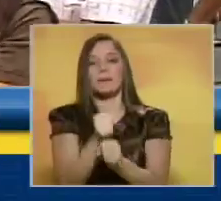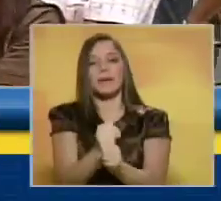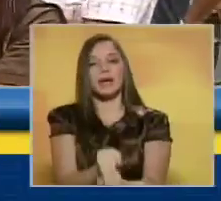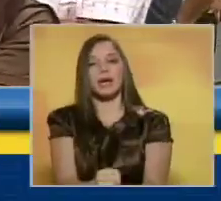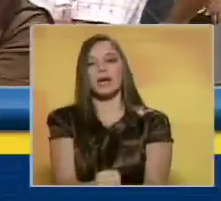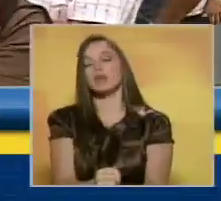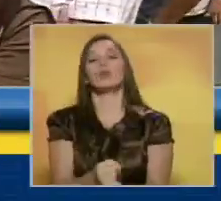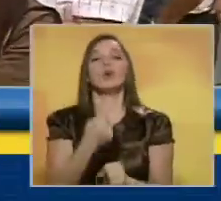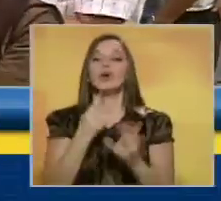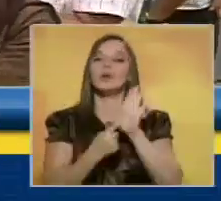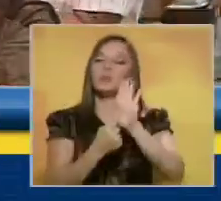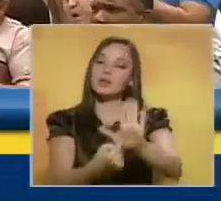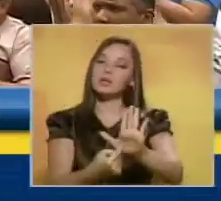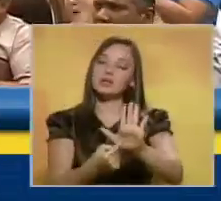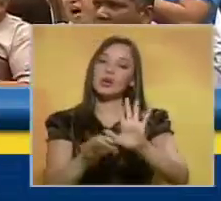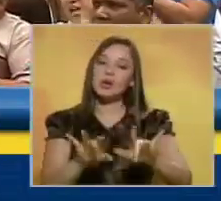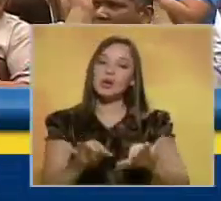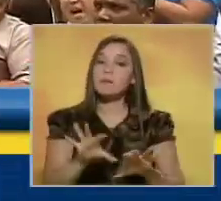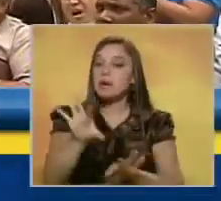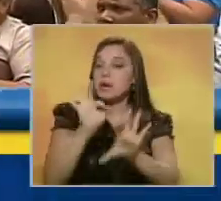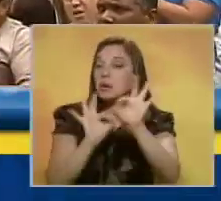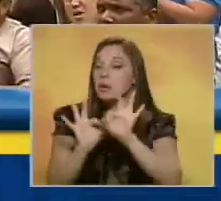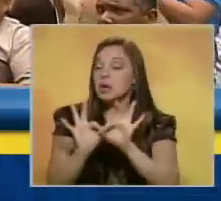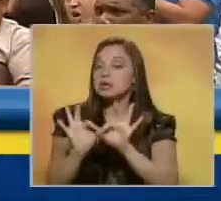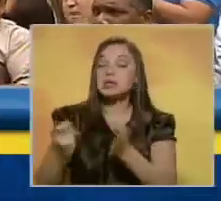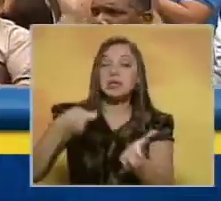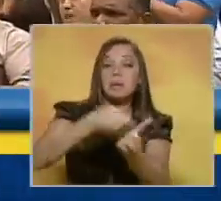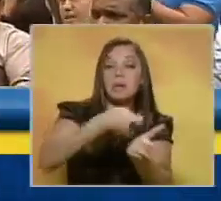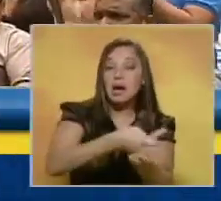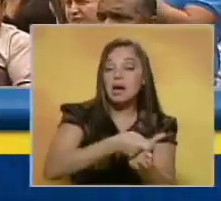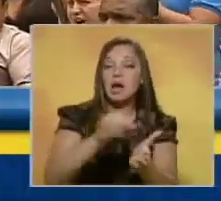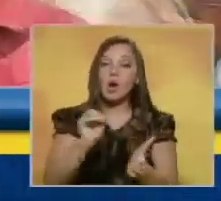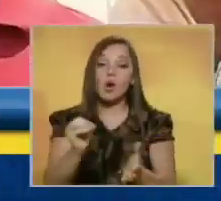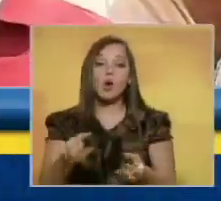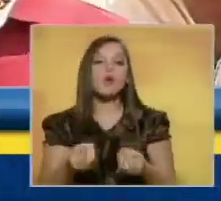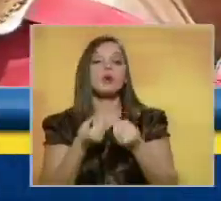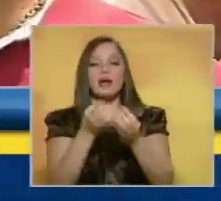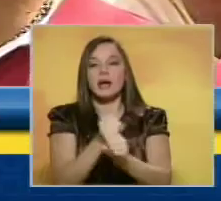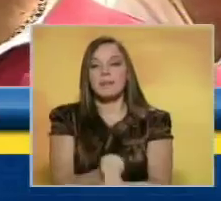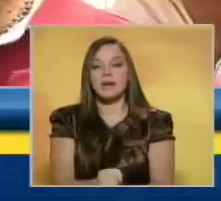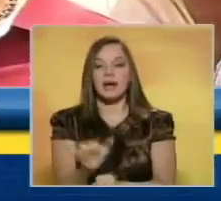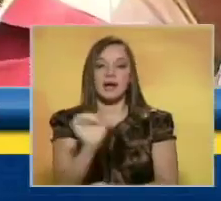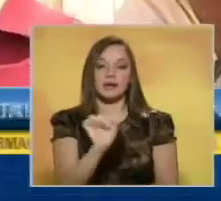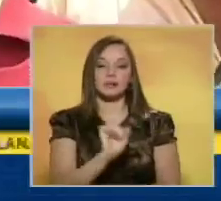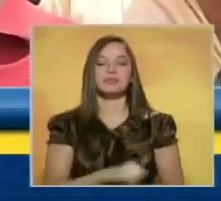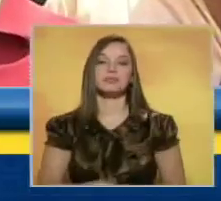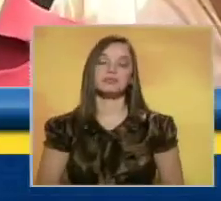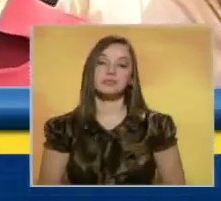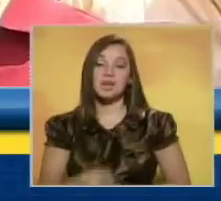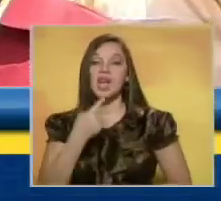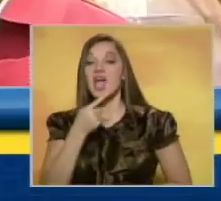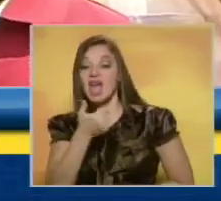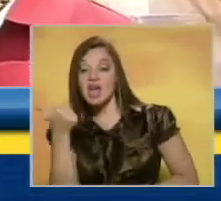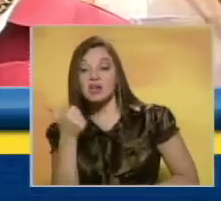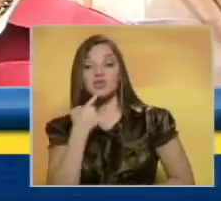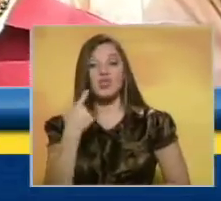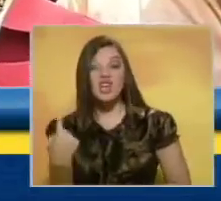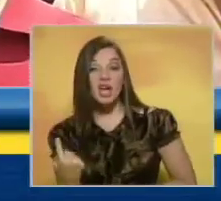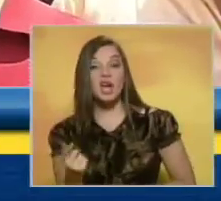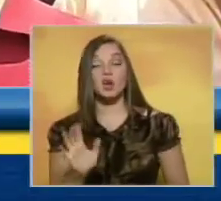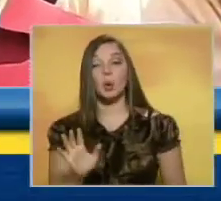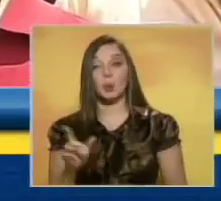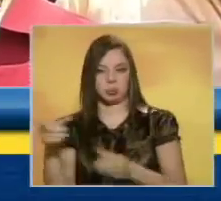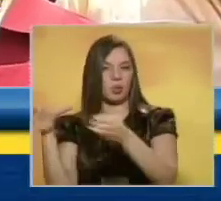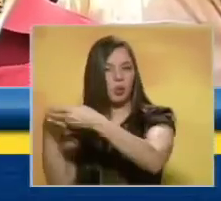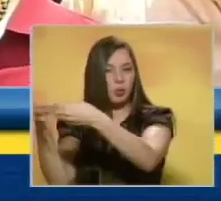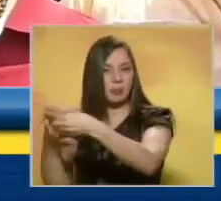una página web para escoger si desean la devolución del dinero o recibir los vehículos. Ellos nos dijeron que el link supuestamente está listo, pero en el